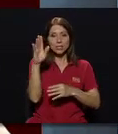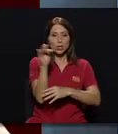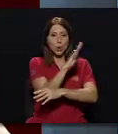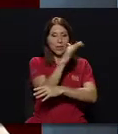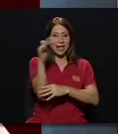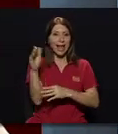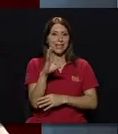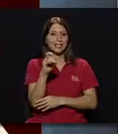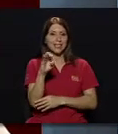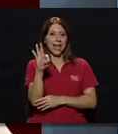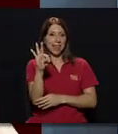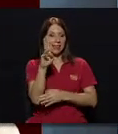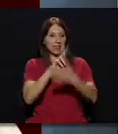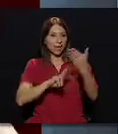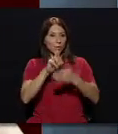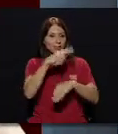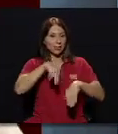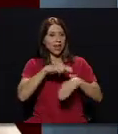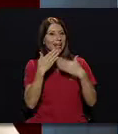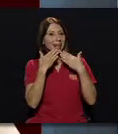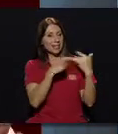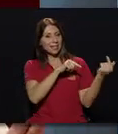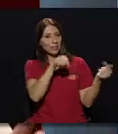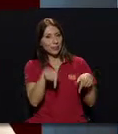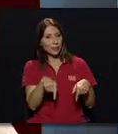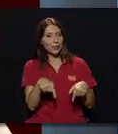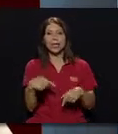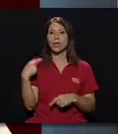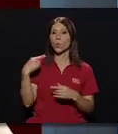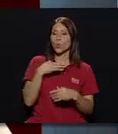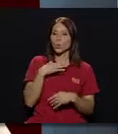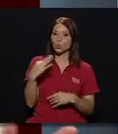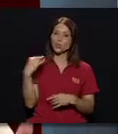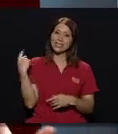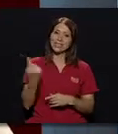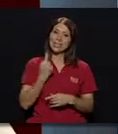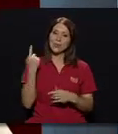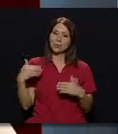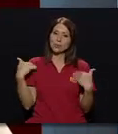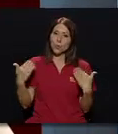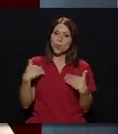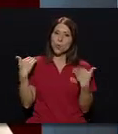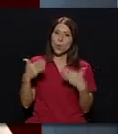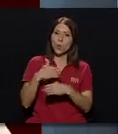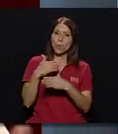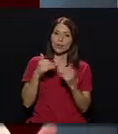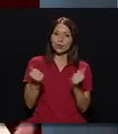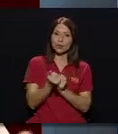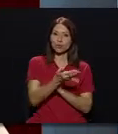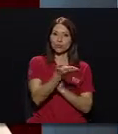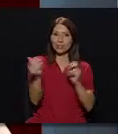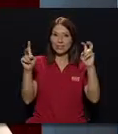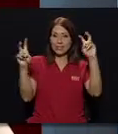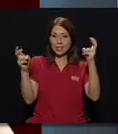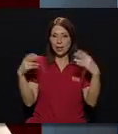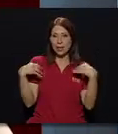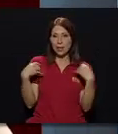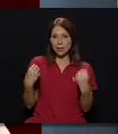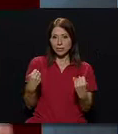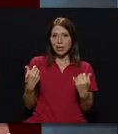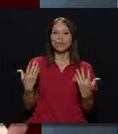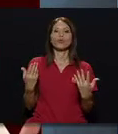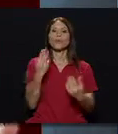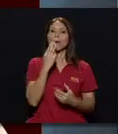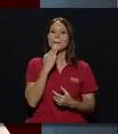con nosotros, Johan. Con mucho gusto, Maribel. Siempre es un placer compartir con la gente sobre este tema